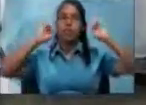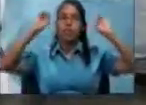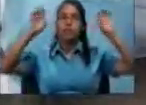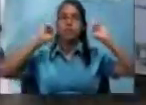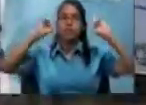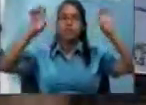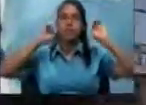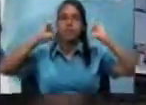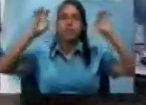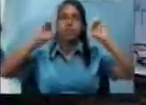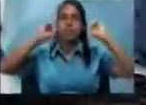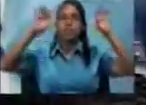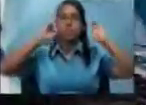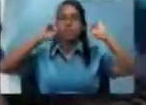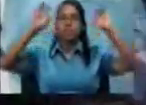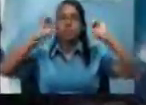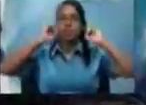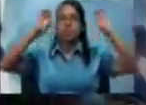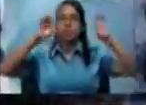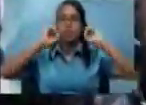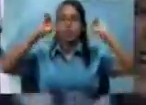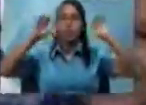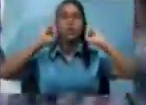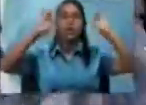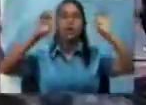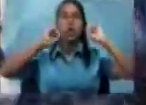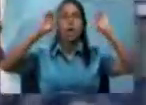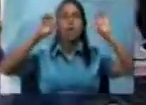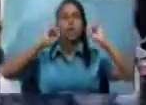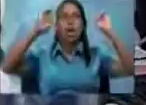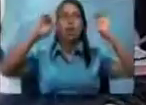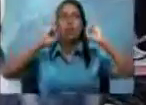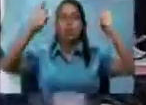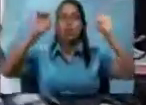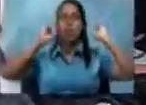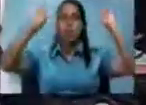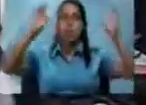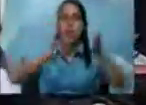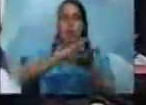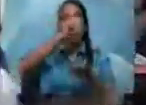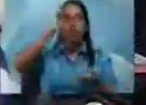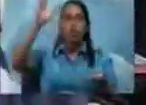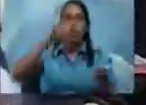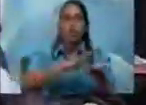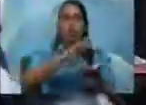señor Gloria a Dios Gloria a Dios Gloria a Dios Gloria a